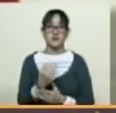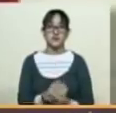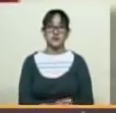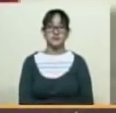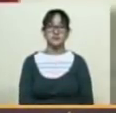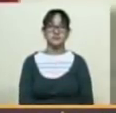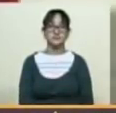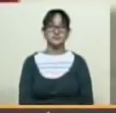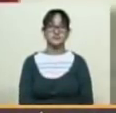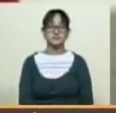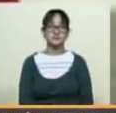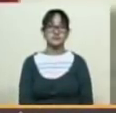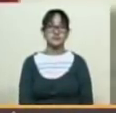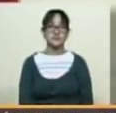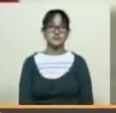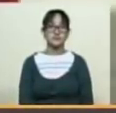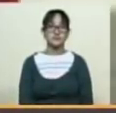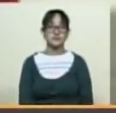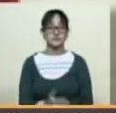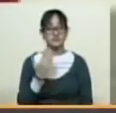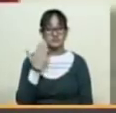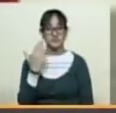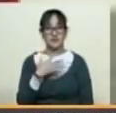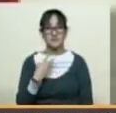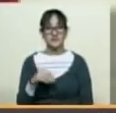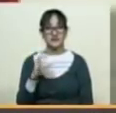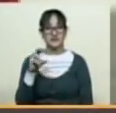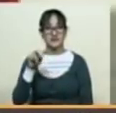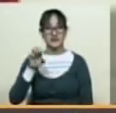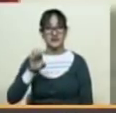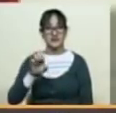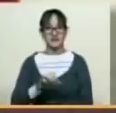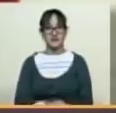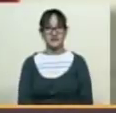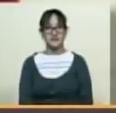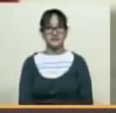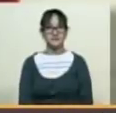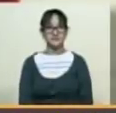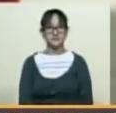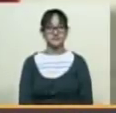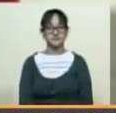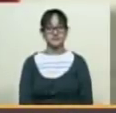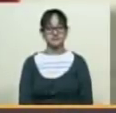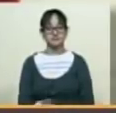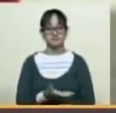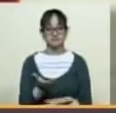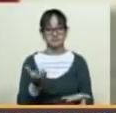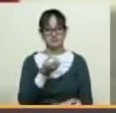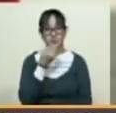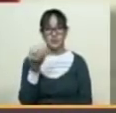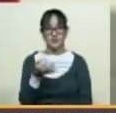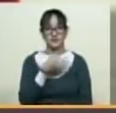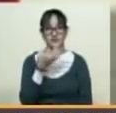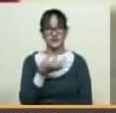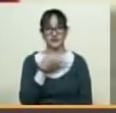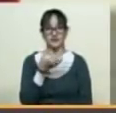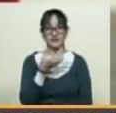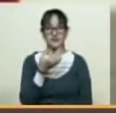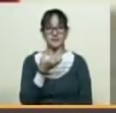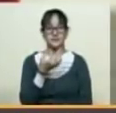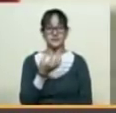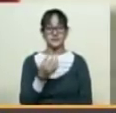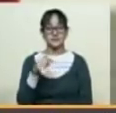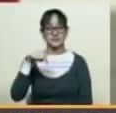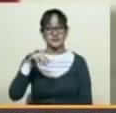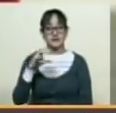Prensa y Luciana Ramírez, presidenta del Consejo Nacional Electoral. Muy buenas tardes. El